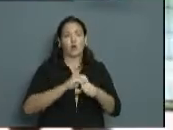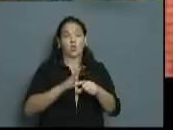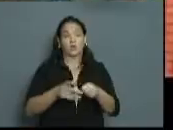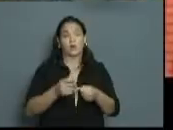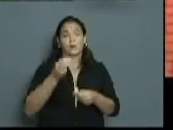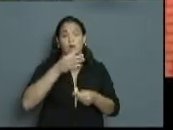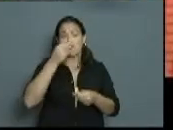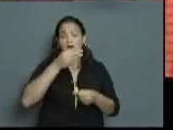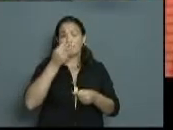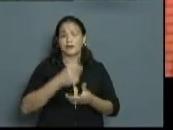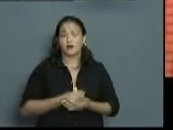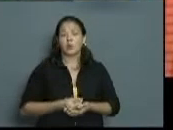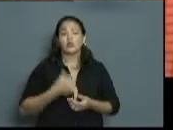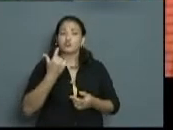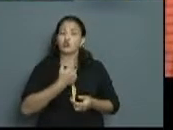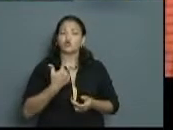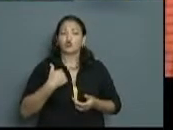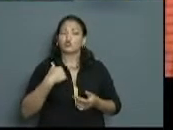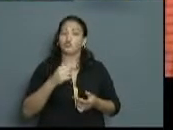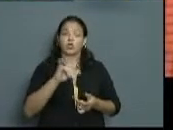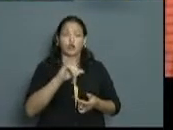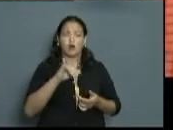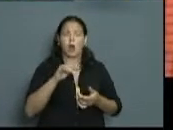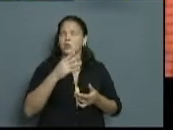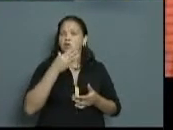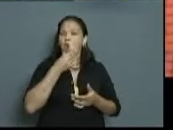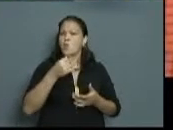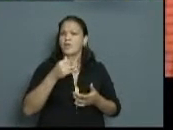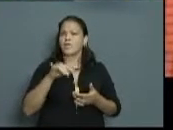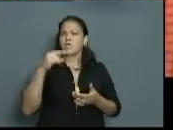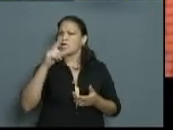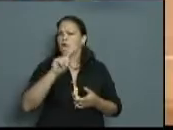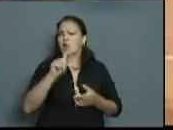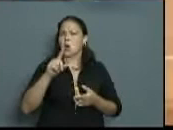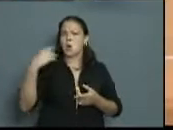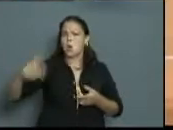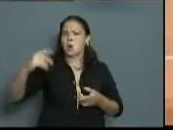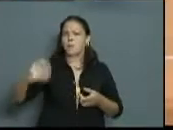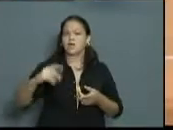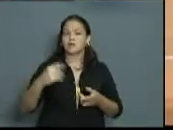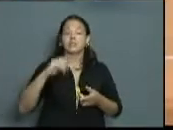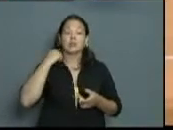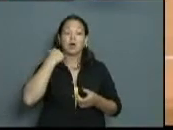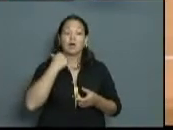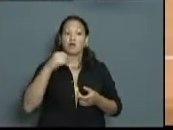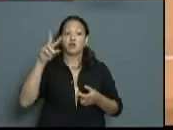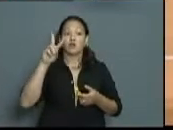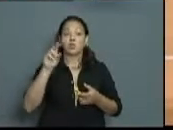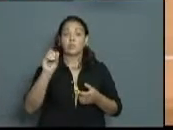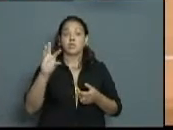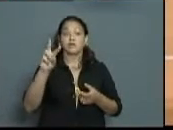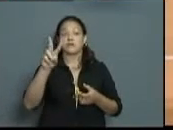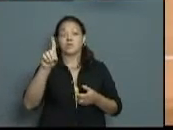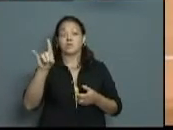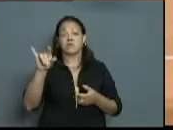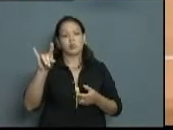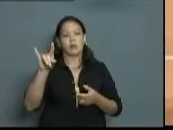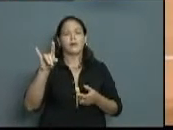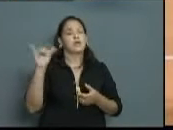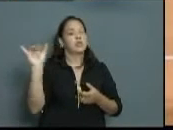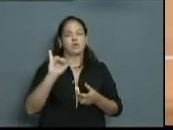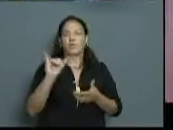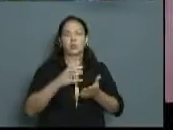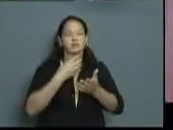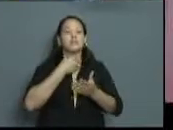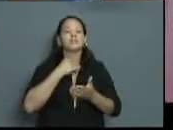explicó: nuestro objetivo es darles oportunidad de juego a estas muchachas que no juegan un torneo desde 2019 y tienen muchos deseos de hacerlo. En